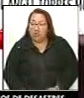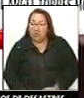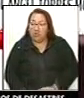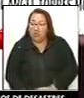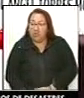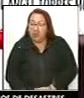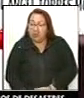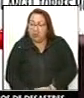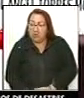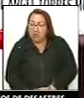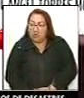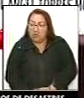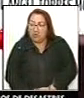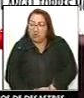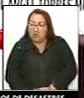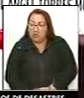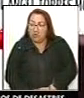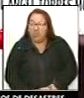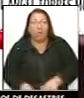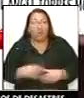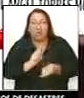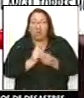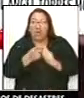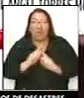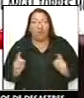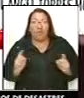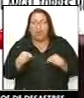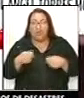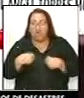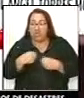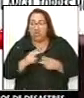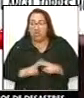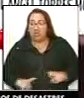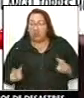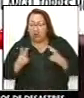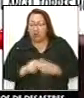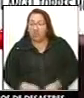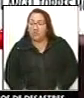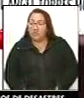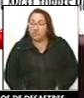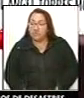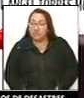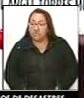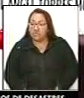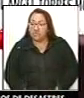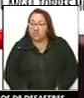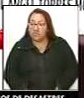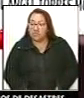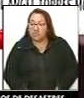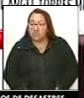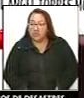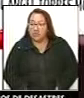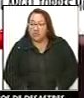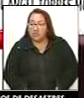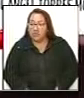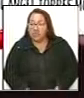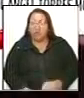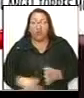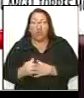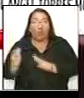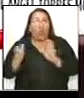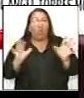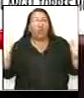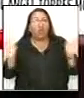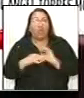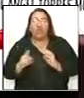más, no hay accesitarios y no pueden ser reemplazados. Eso es lo que tenemos que valorar, más allá de si tenemos que estar todos en todas partes. No creo que sea